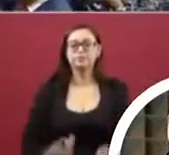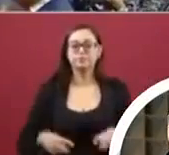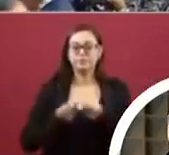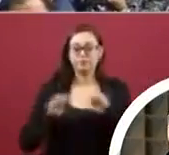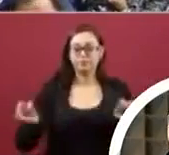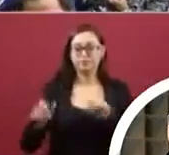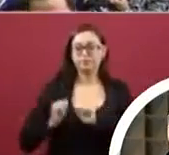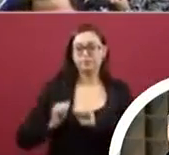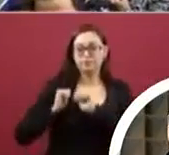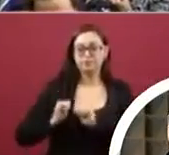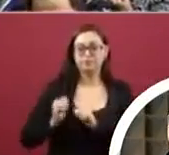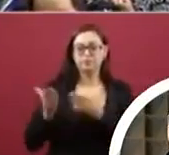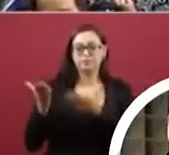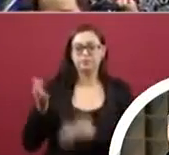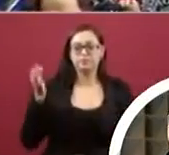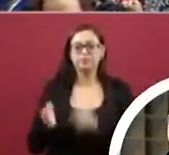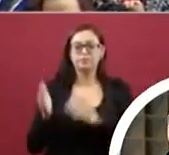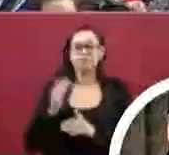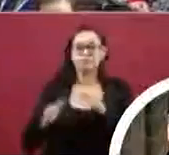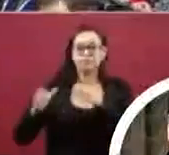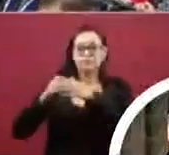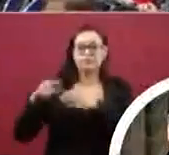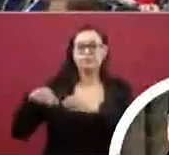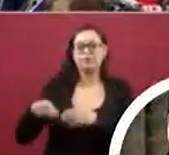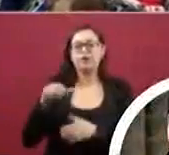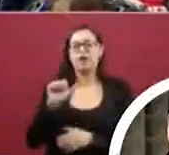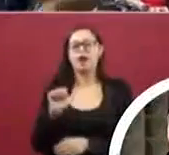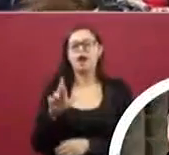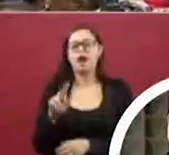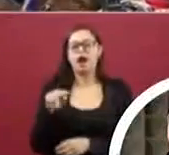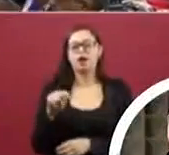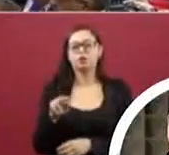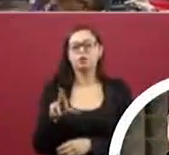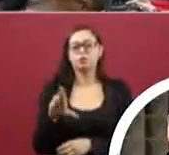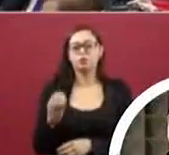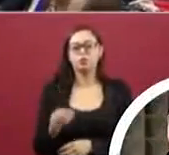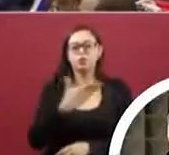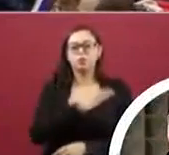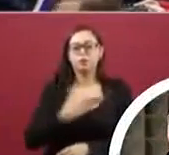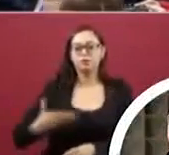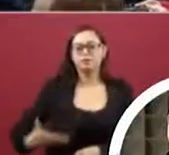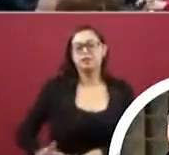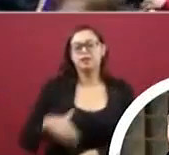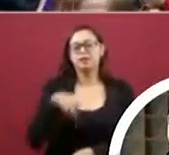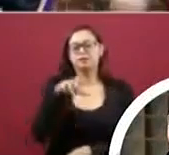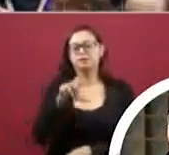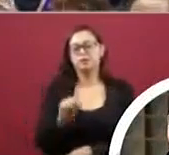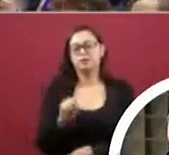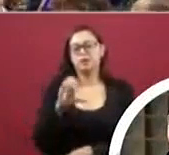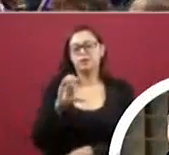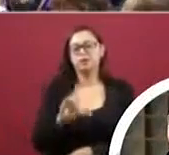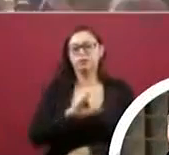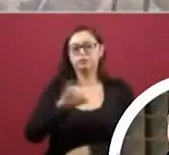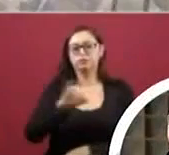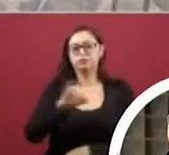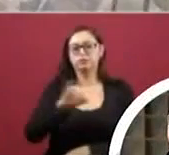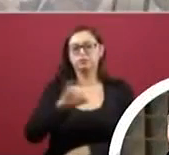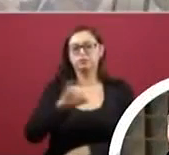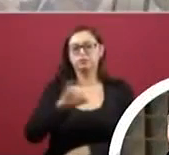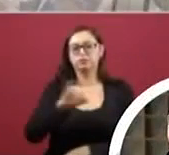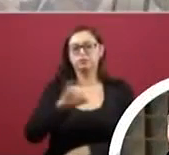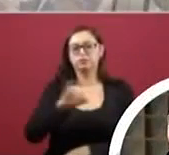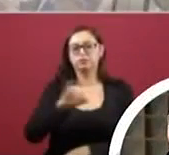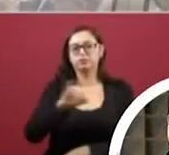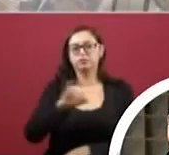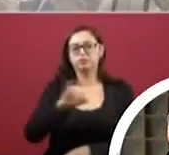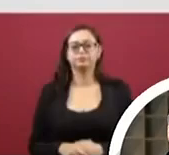están las calificadoras advirtiendo que las cosas no van bien. Creo que ha salido capital desde lo del aeropuerto. Entonces, se ha perdido la confianza que